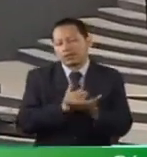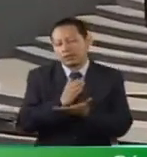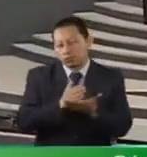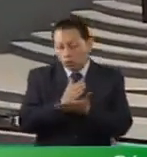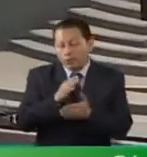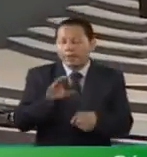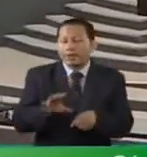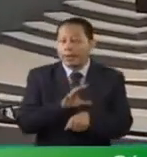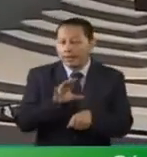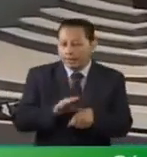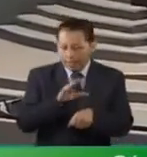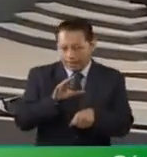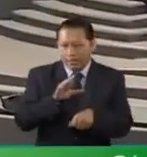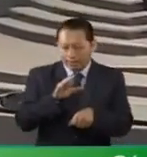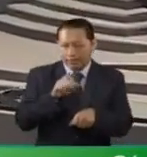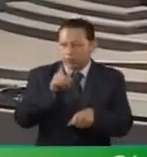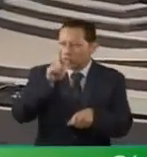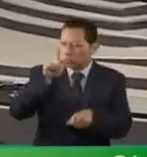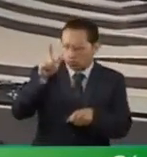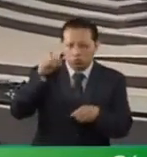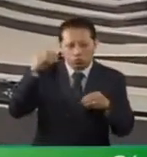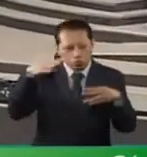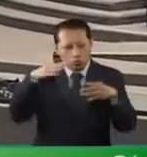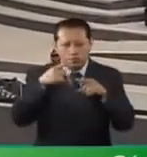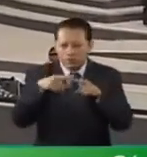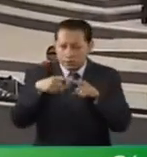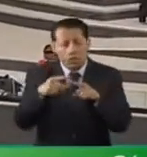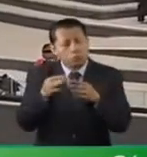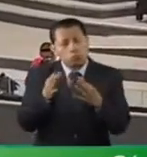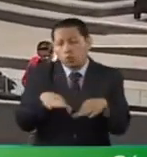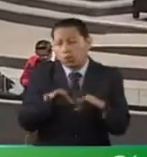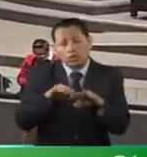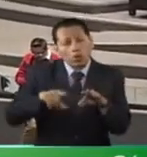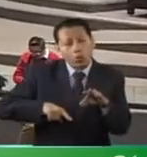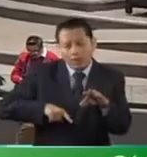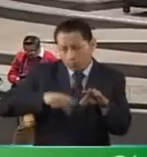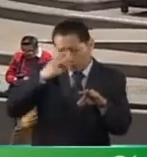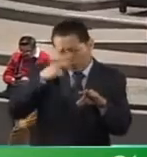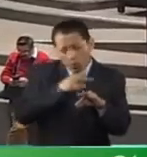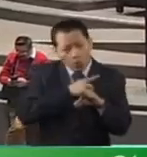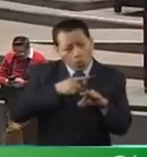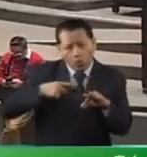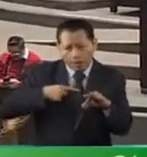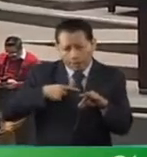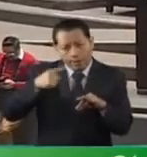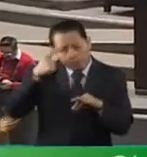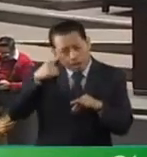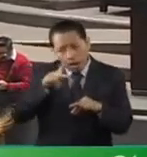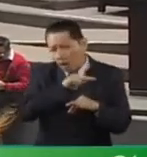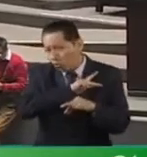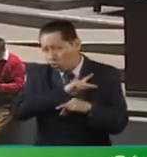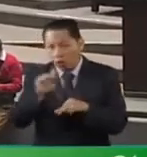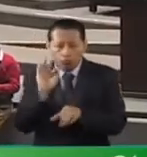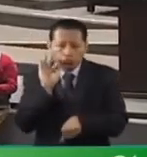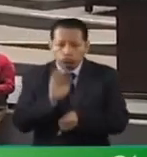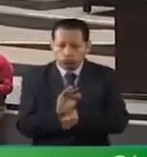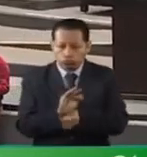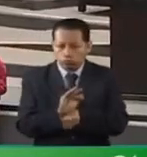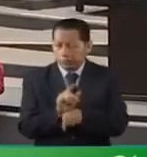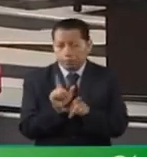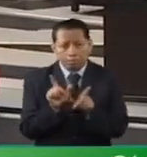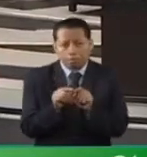derecho fundamental y el estado mexicano debe garantizar su cobertura punto el